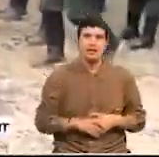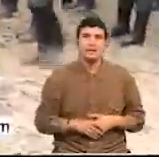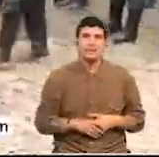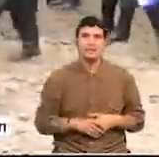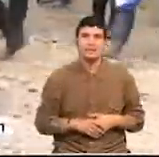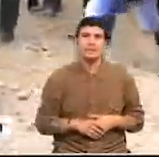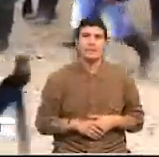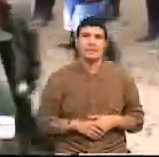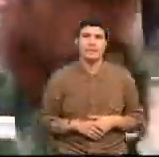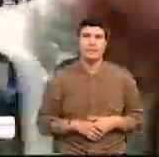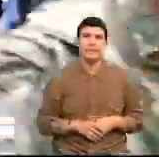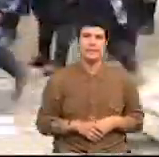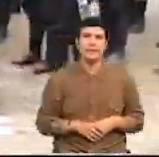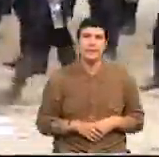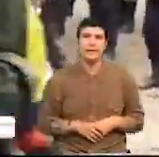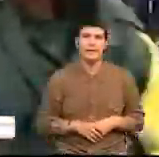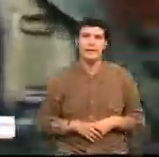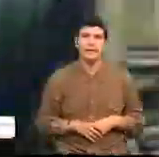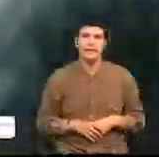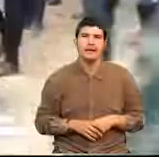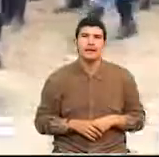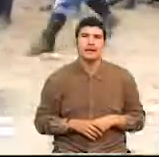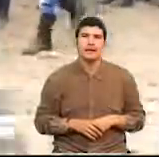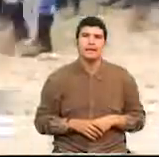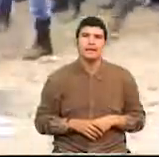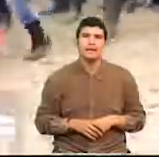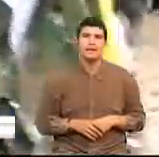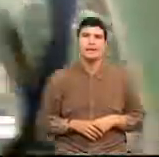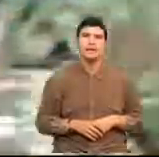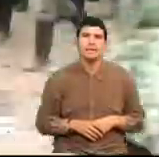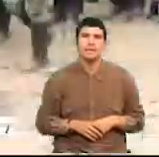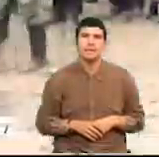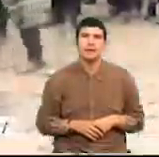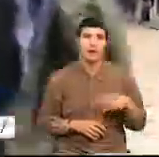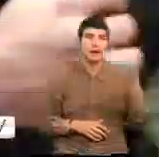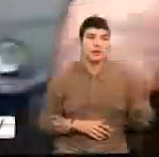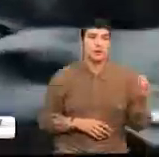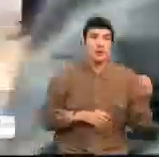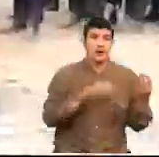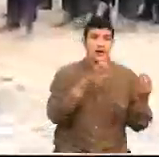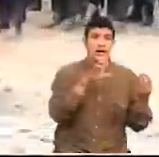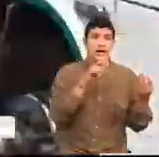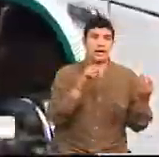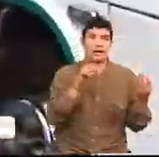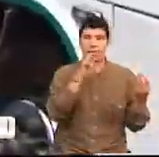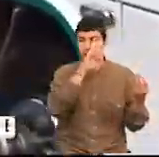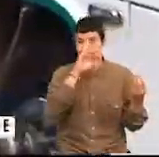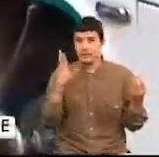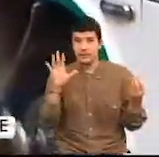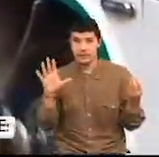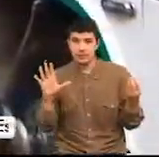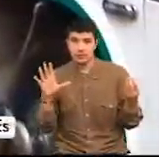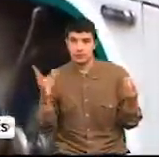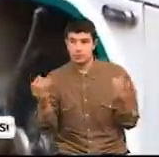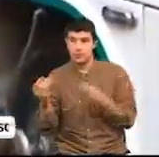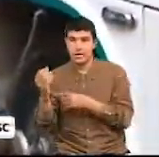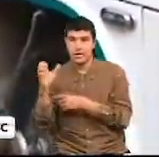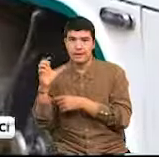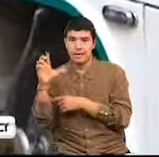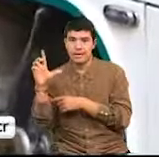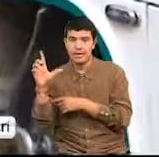cada uno se respeta sus negocios ilícitos y cada uno cobra